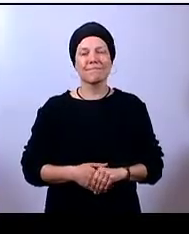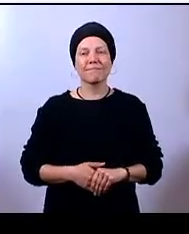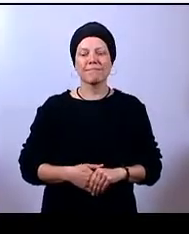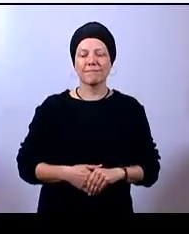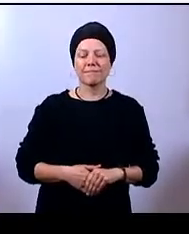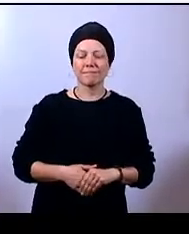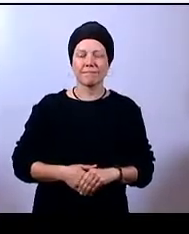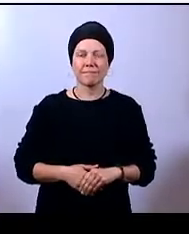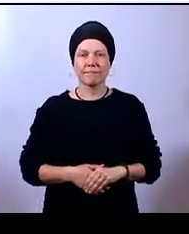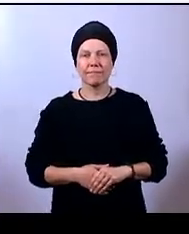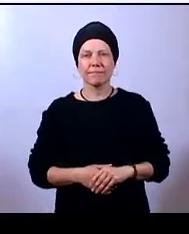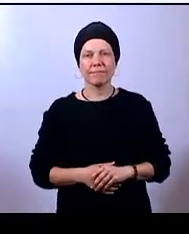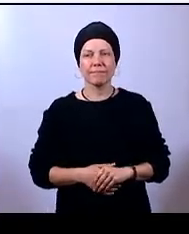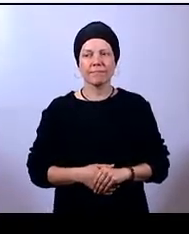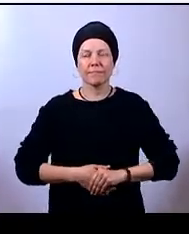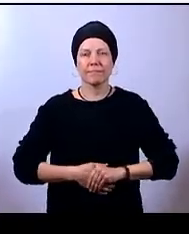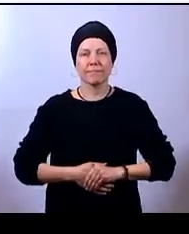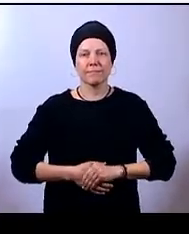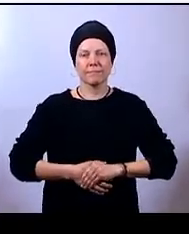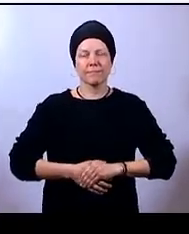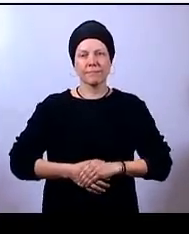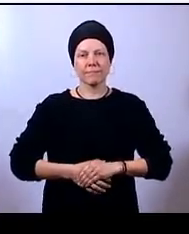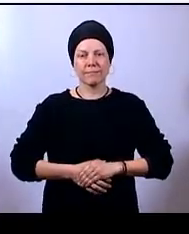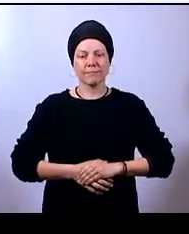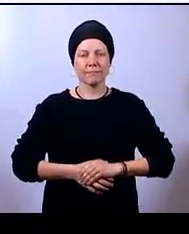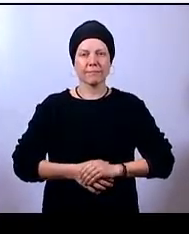Las dos cosas juntas.